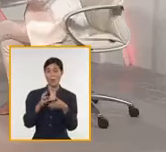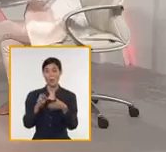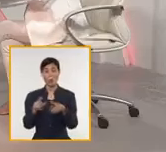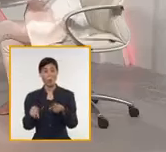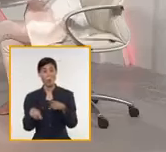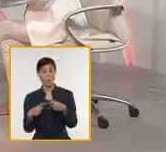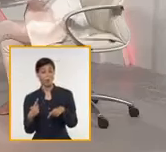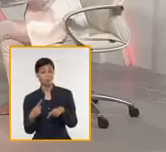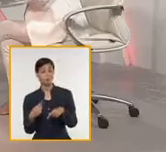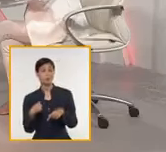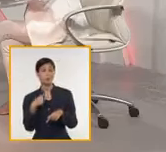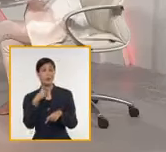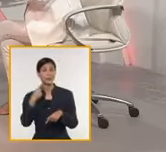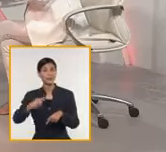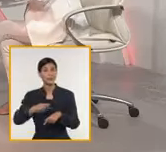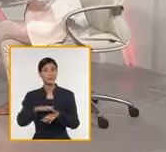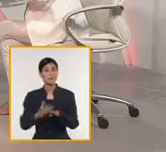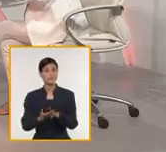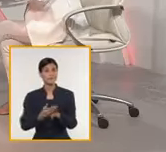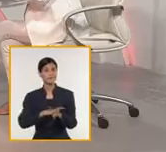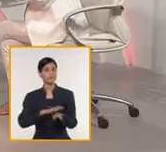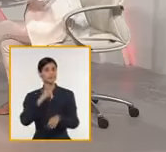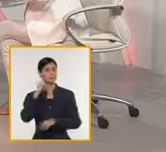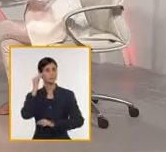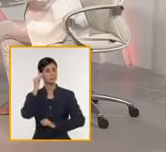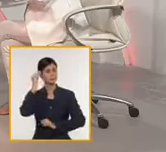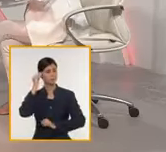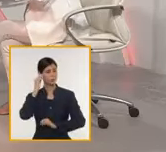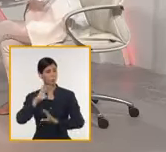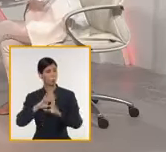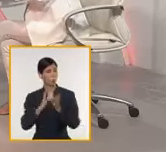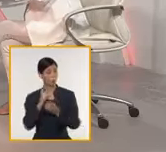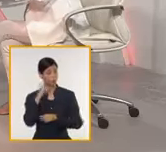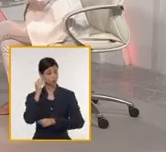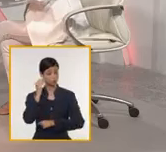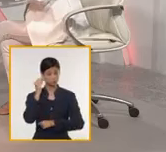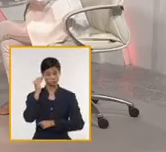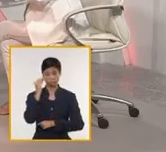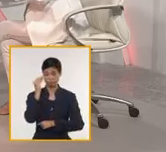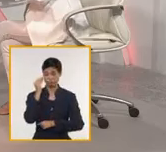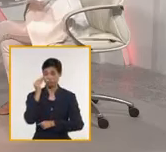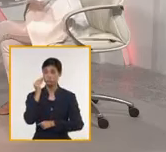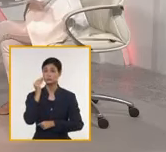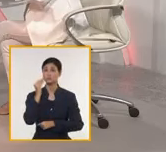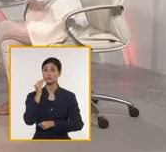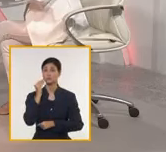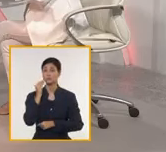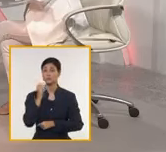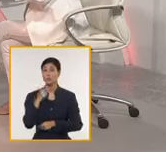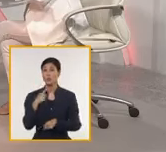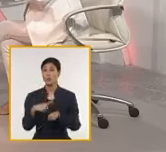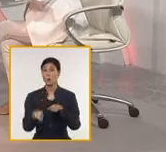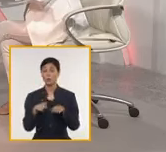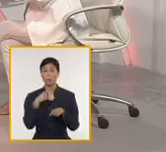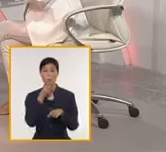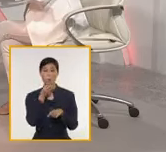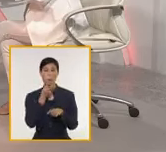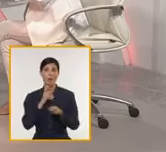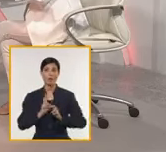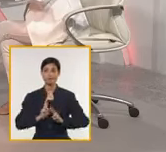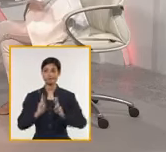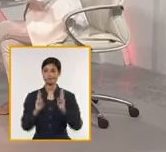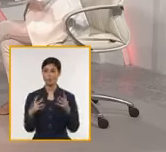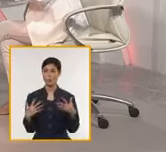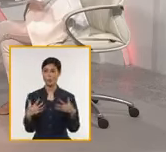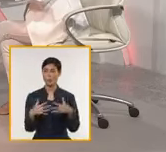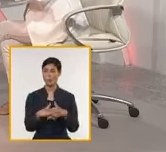Y preguntarse uno también si podrán remontar, es decir, el MAS, si podrá un día volverse a consolidar, a